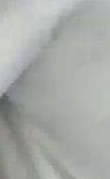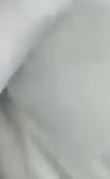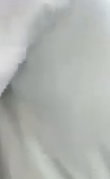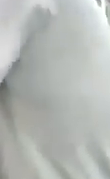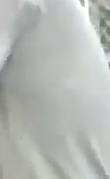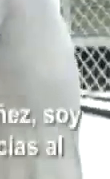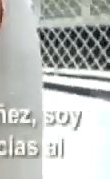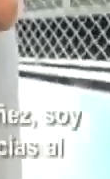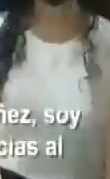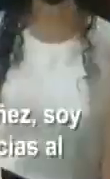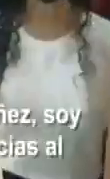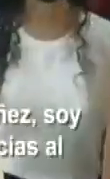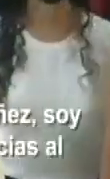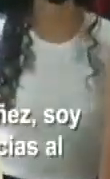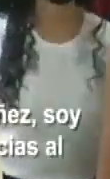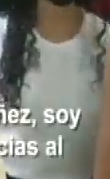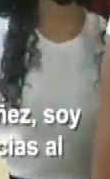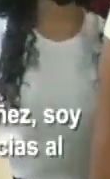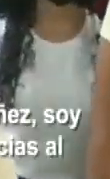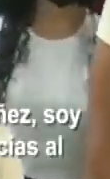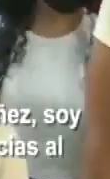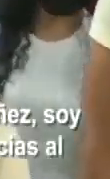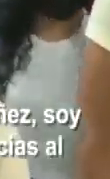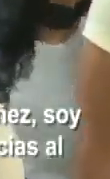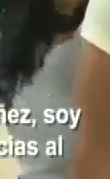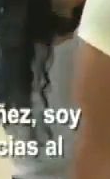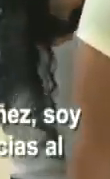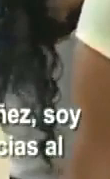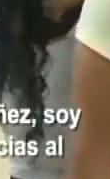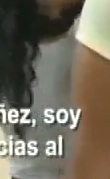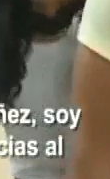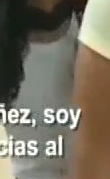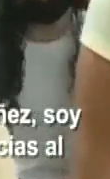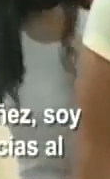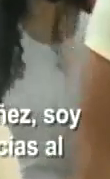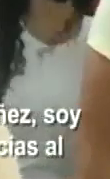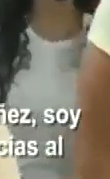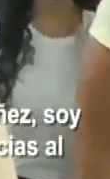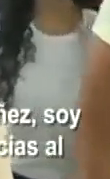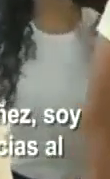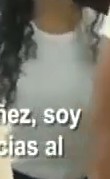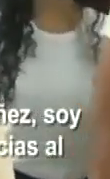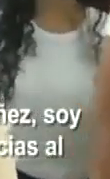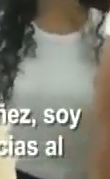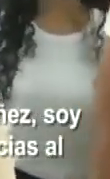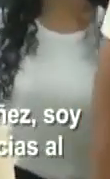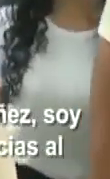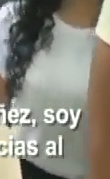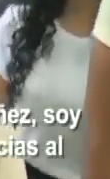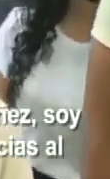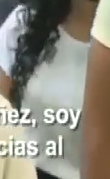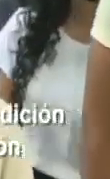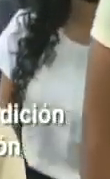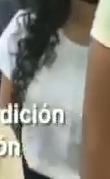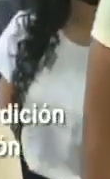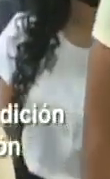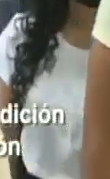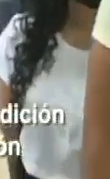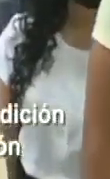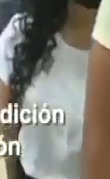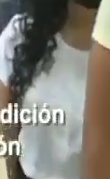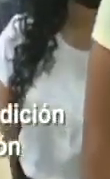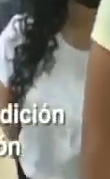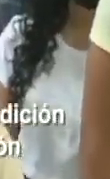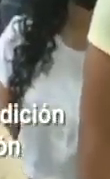dotación. Gracias. Buenas tardes, mi nombre es Victoria Núñez, soy estudiante de cuarto año A. Y le doy mil gracias al